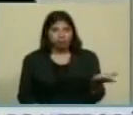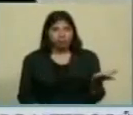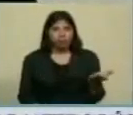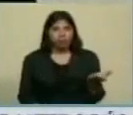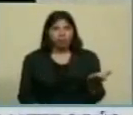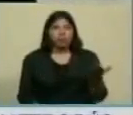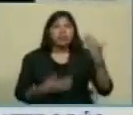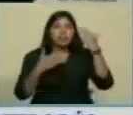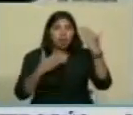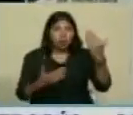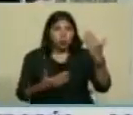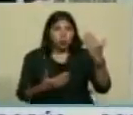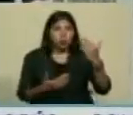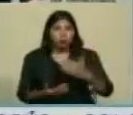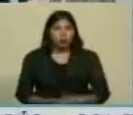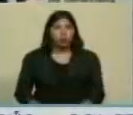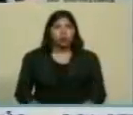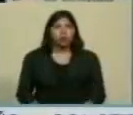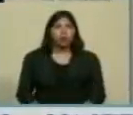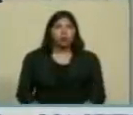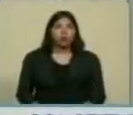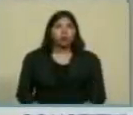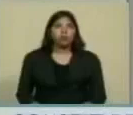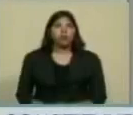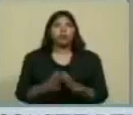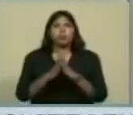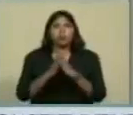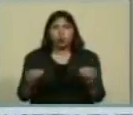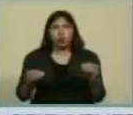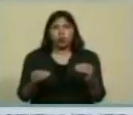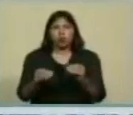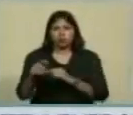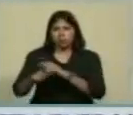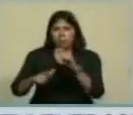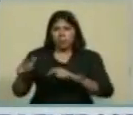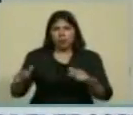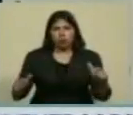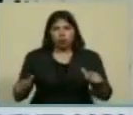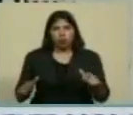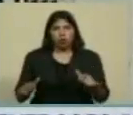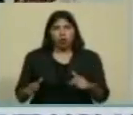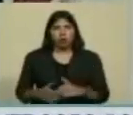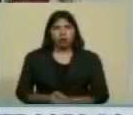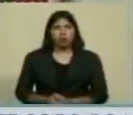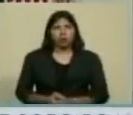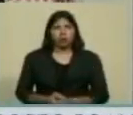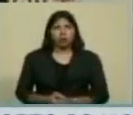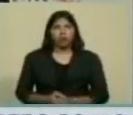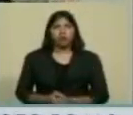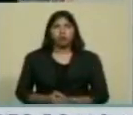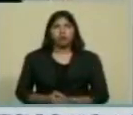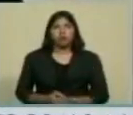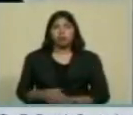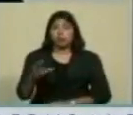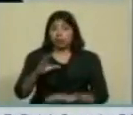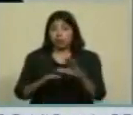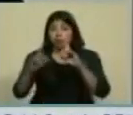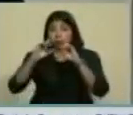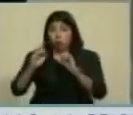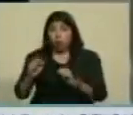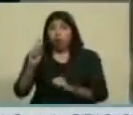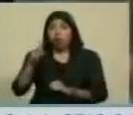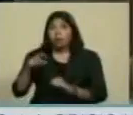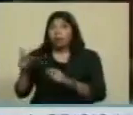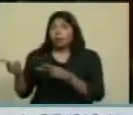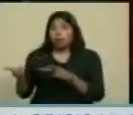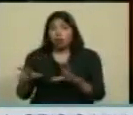Quiero saludar a toda la comunidad científica, presidentes de entes, invitados especiales. Hoy en